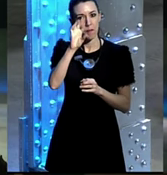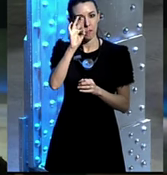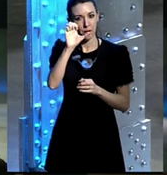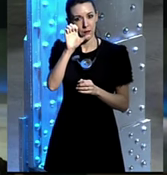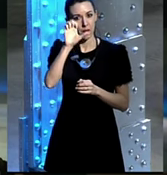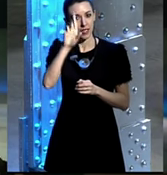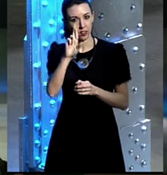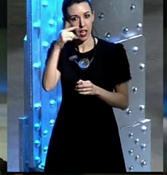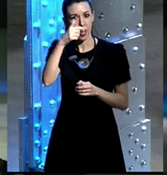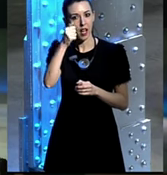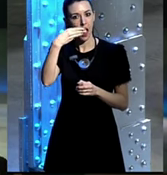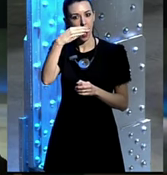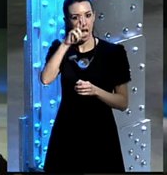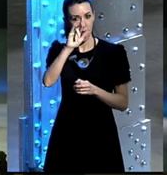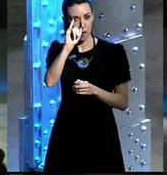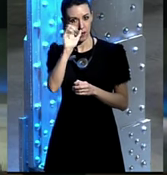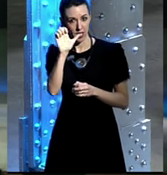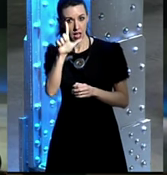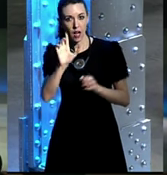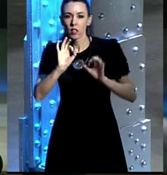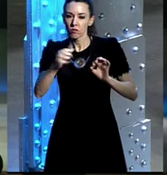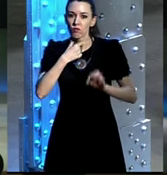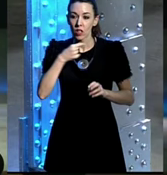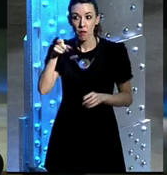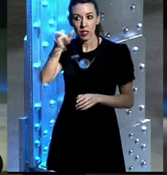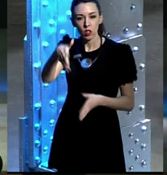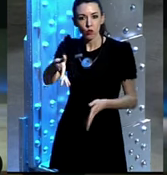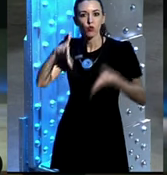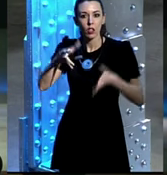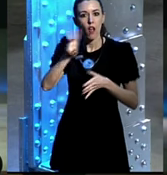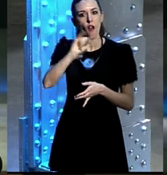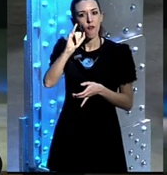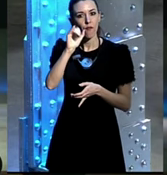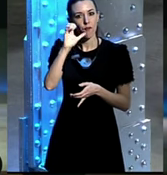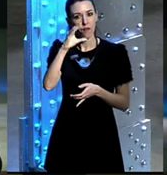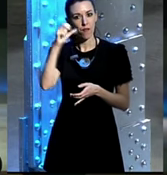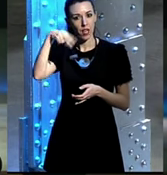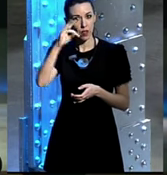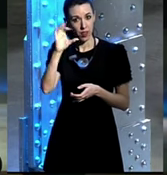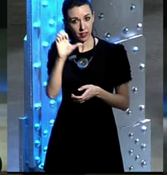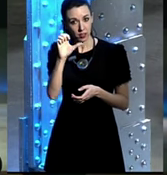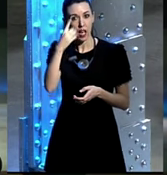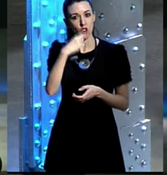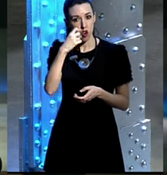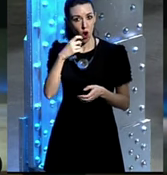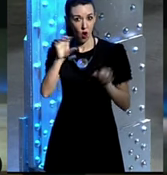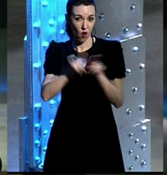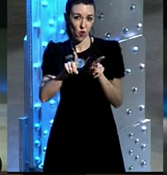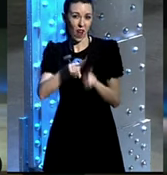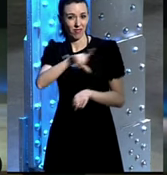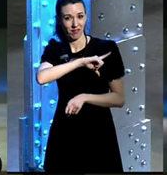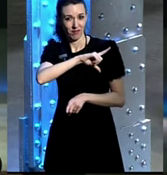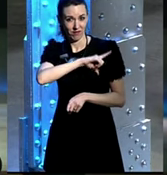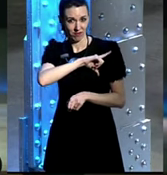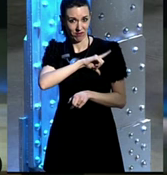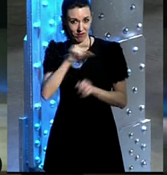especialmente, pero sobre todo uno que a él le encanta, Vicente Rojo, Retrato de un general republicano. Si comparan los apellidos,